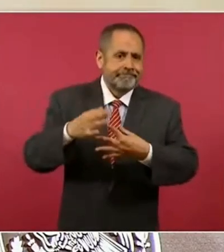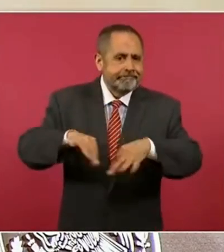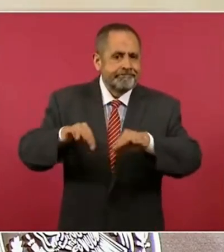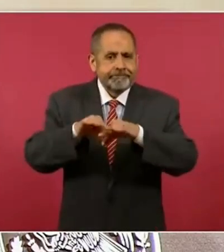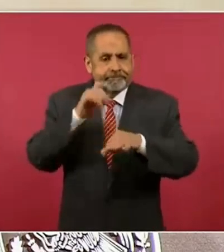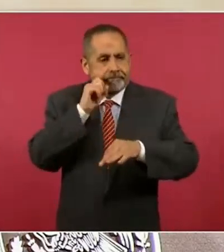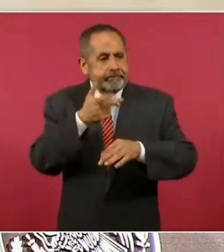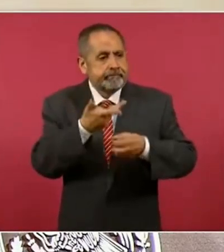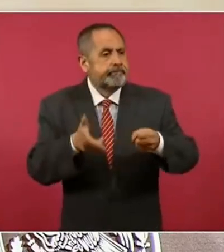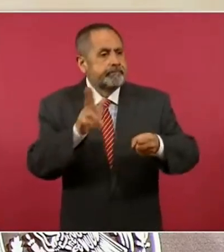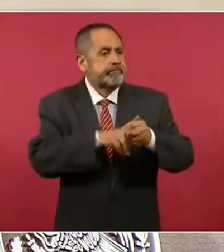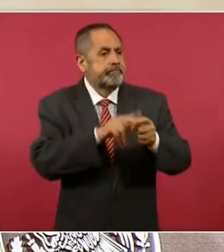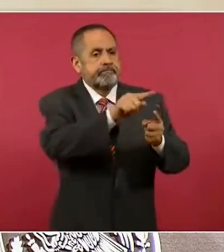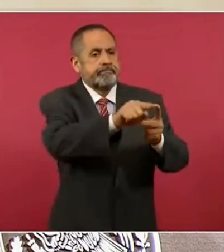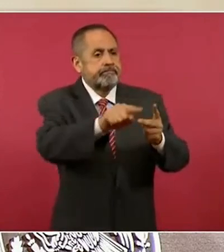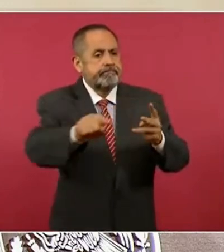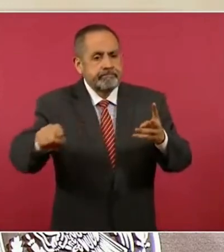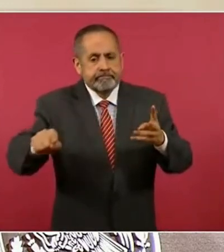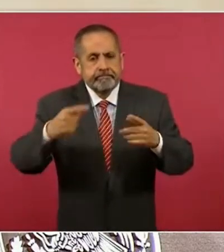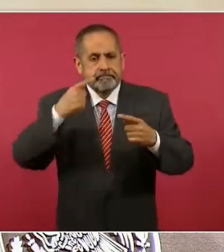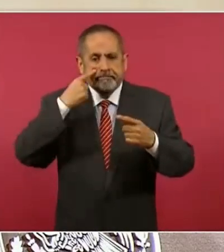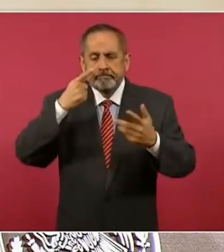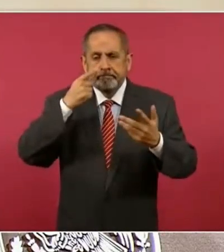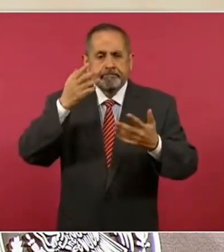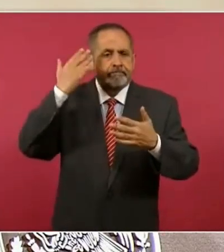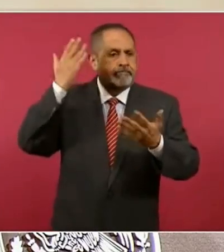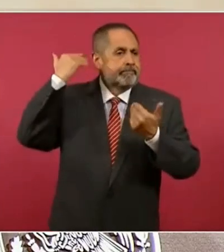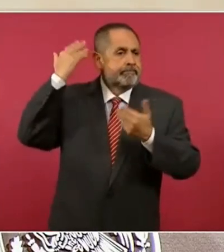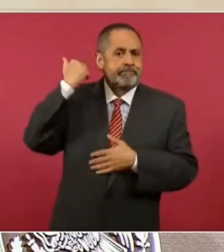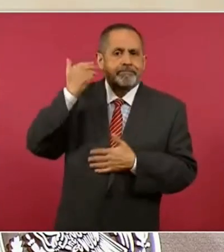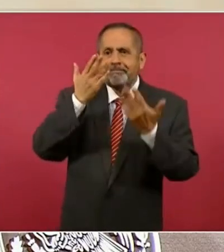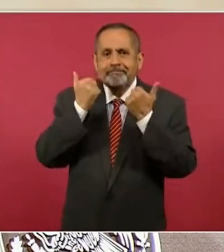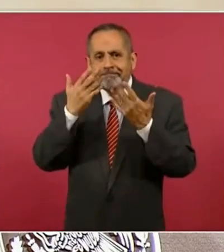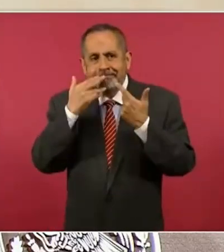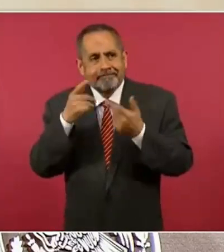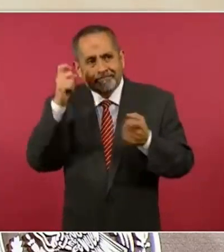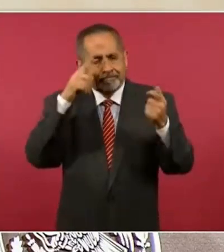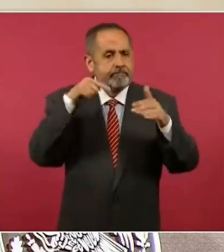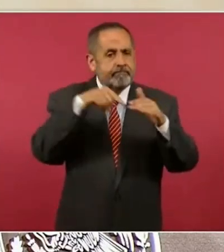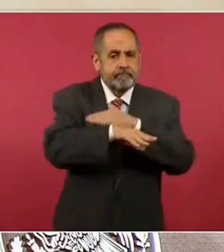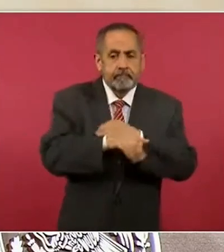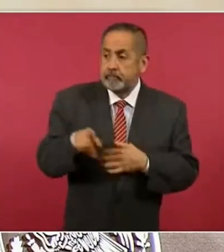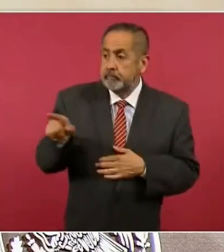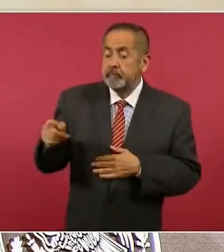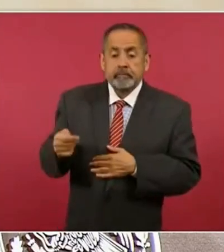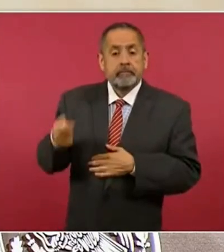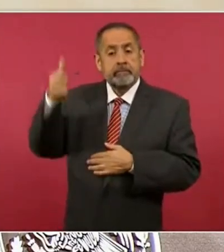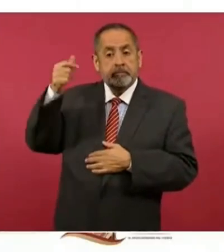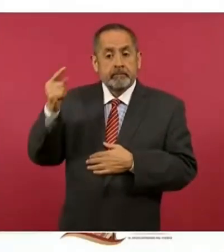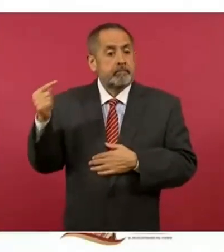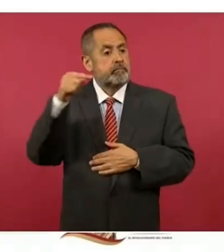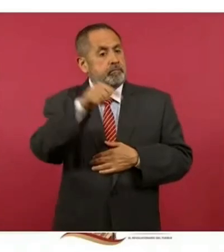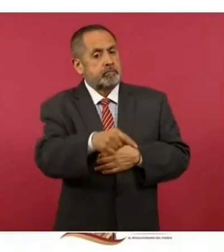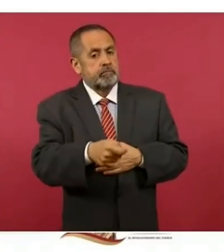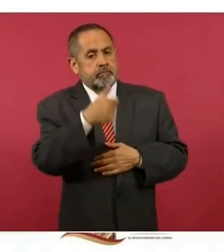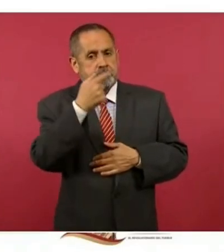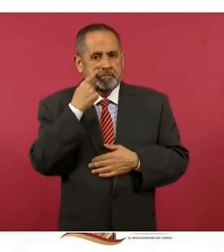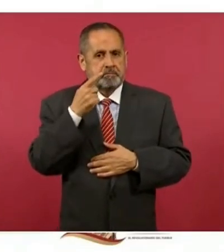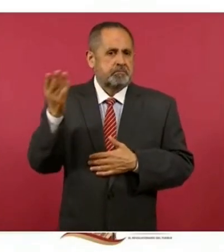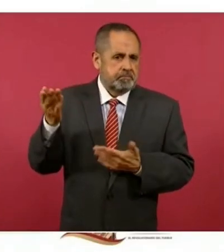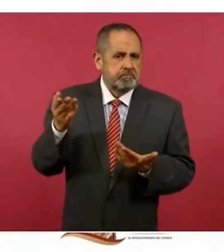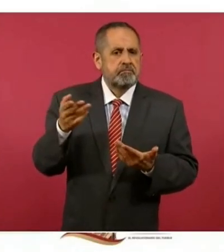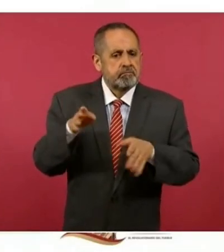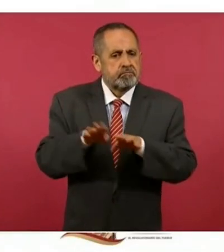en hospitales de difícil cobertura, hospitales en donde quizá muchos de ellos por primera vez son los médicos especialistas que están